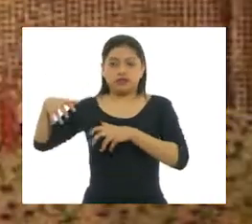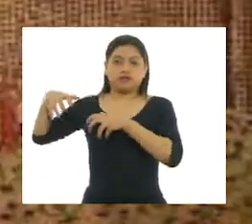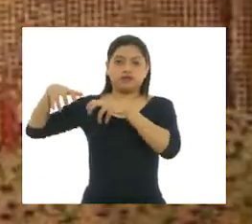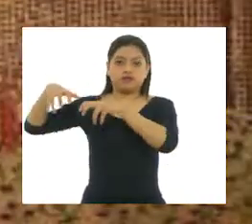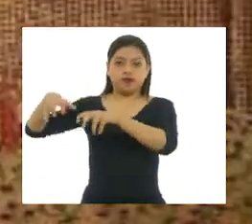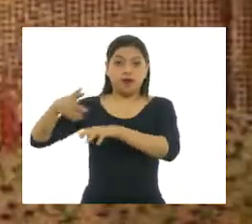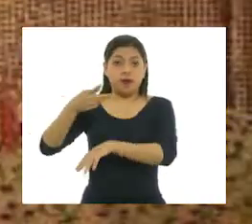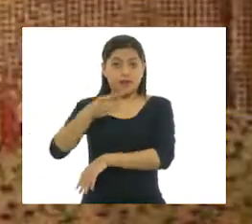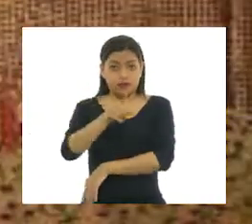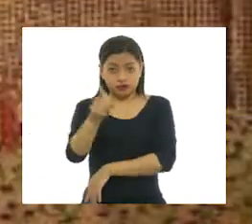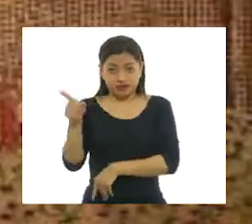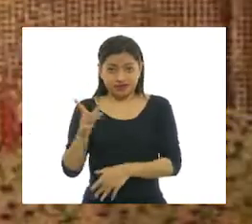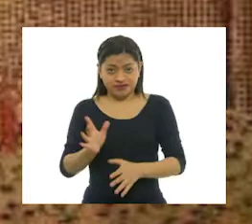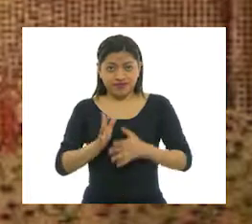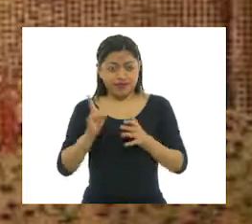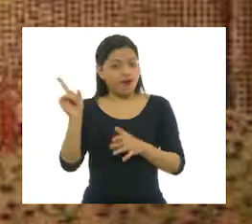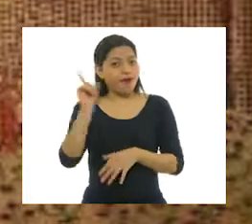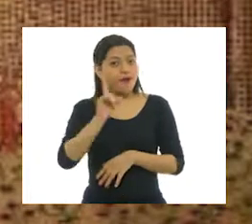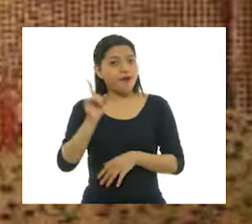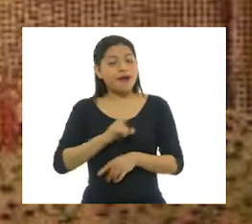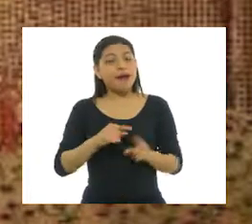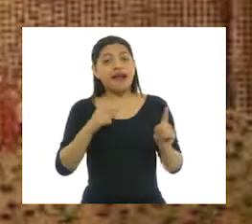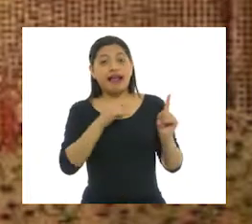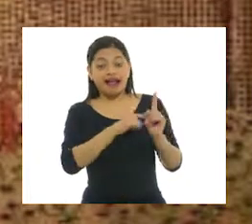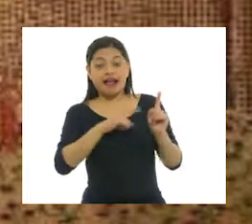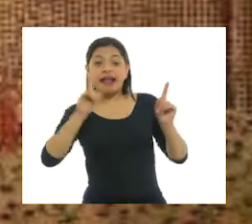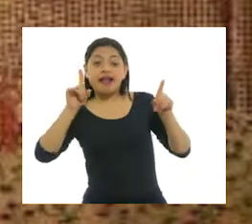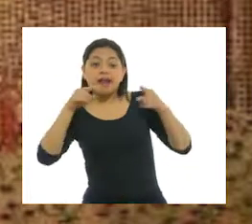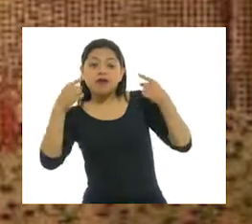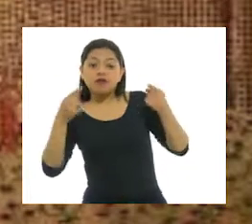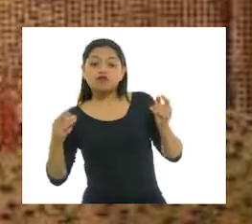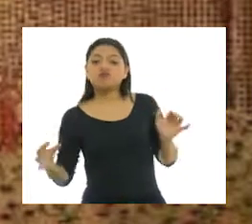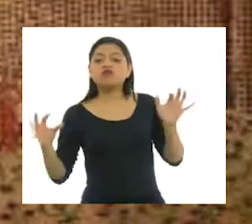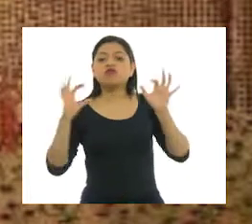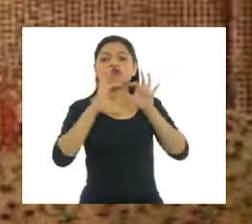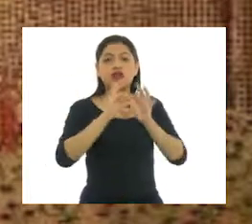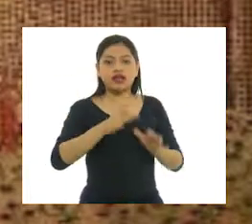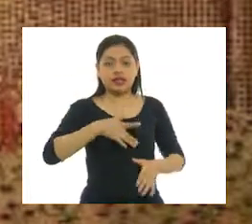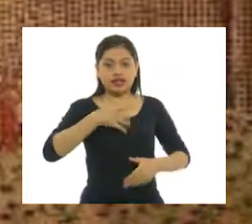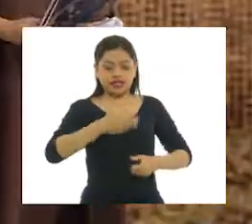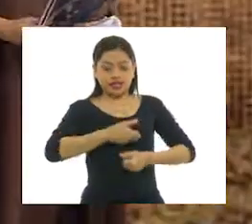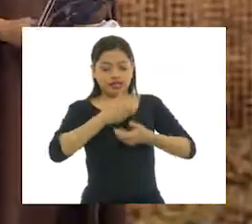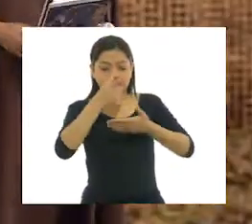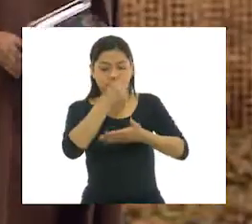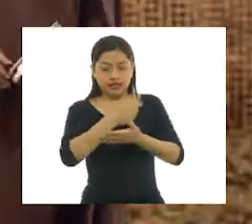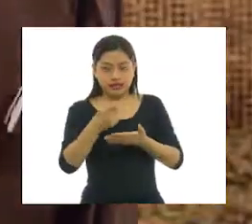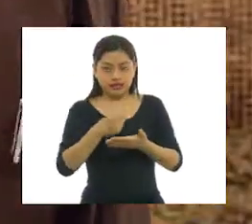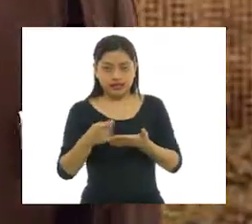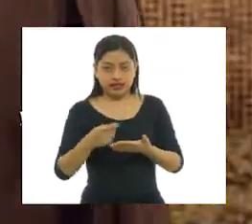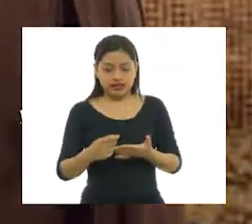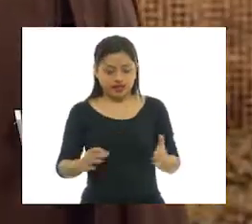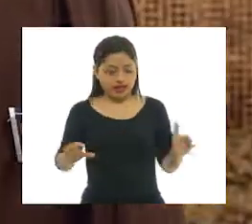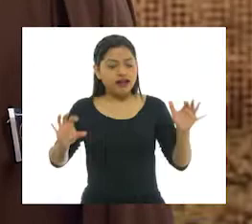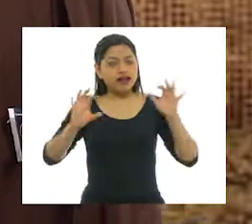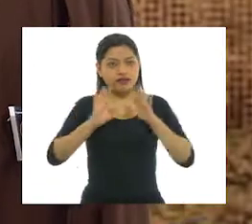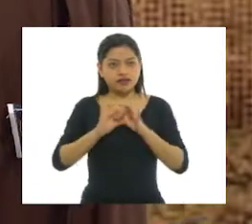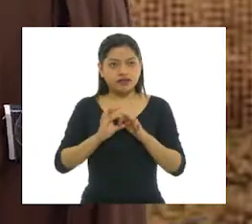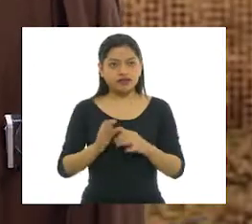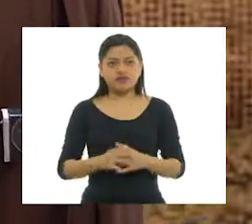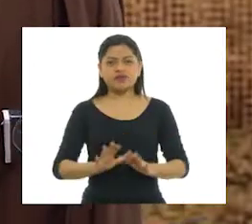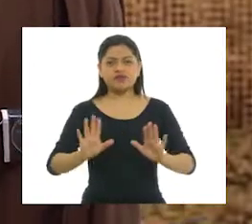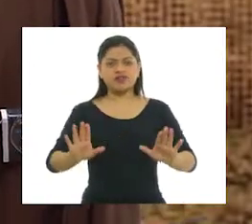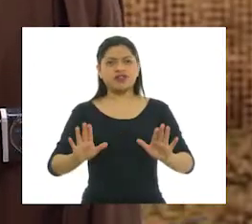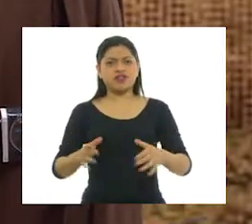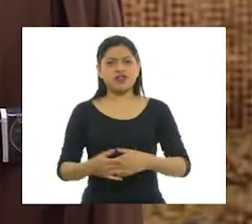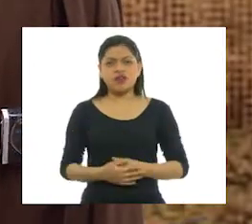tanto, porque Orff compondrá la música con el ritmo en que los poemas se leen en el latín. Oye, un momento.